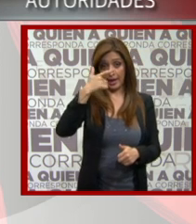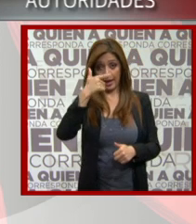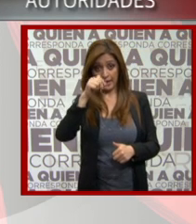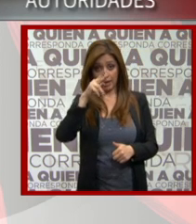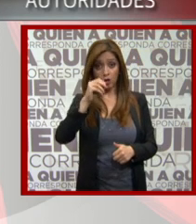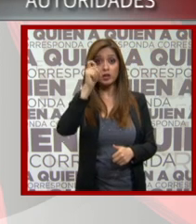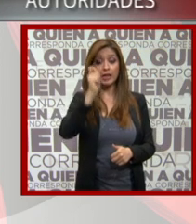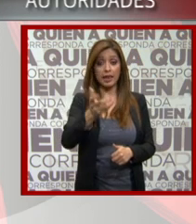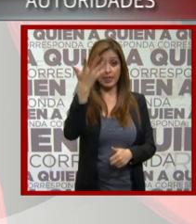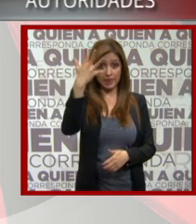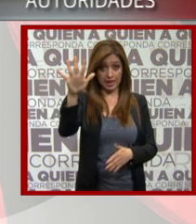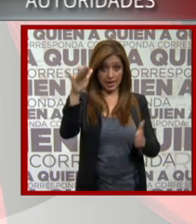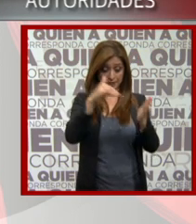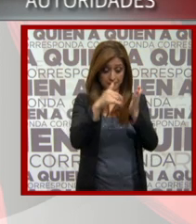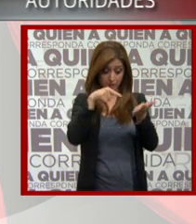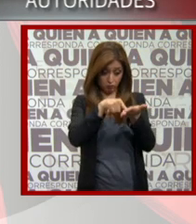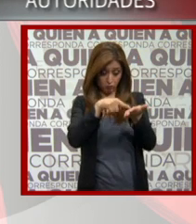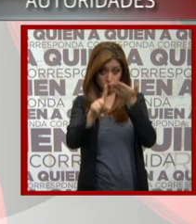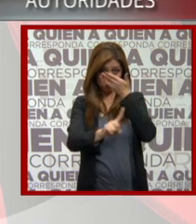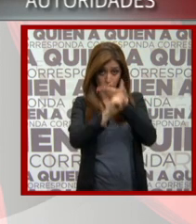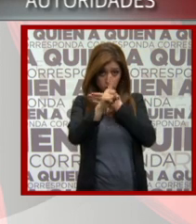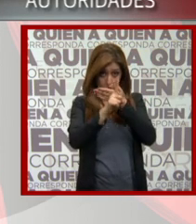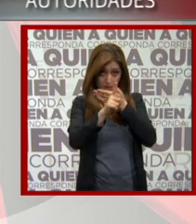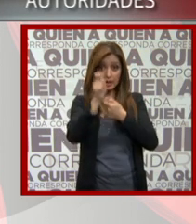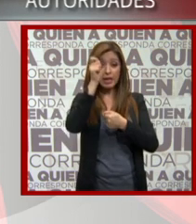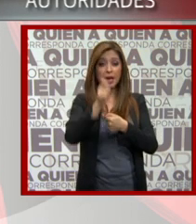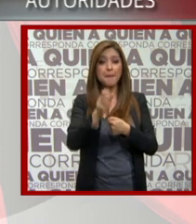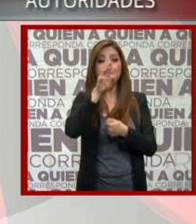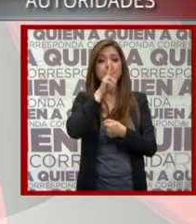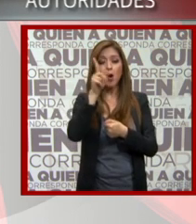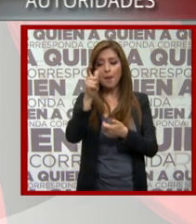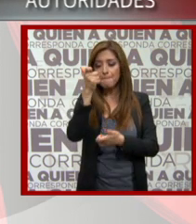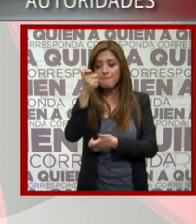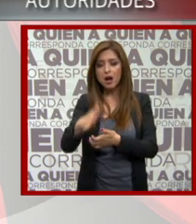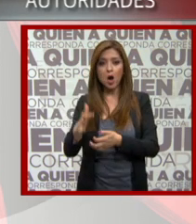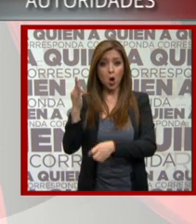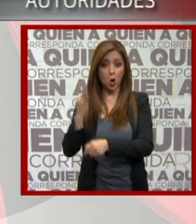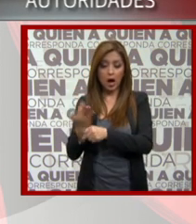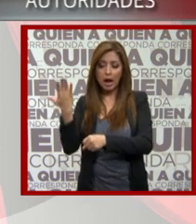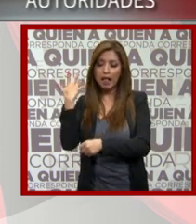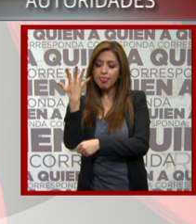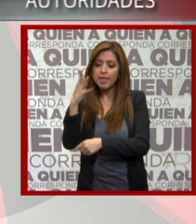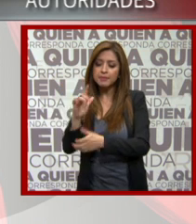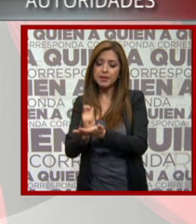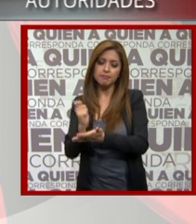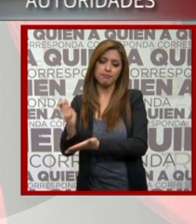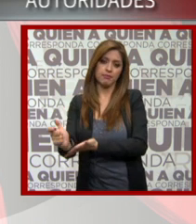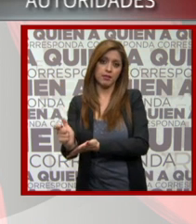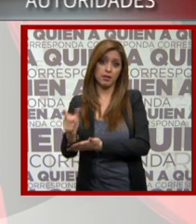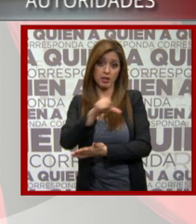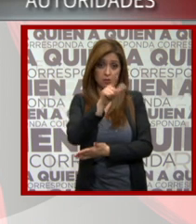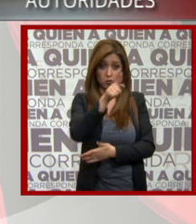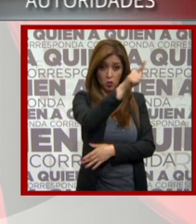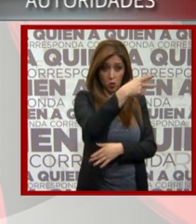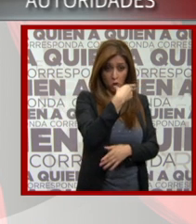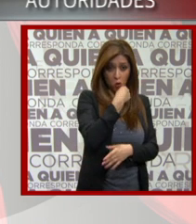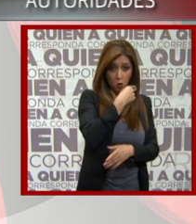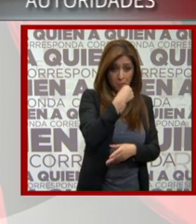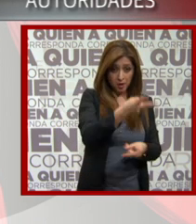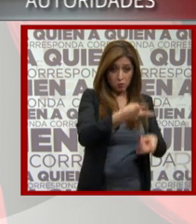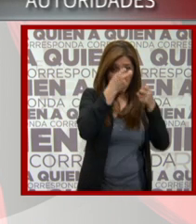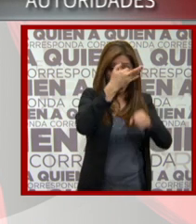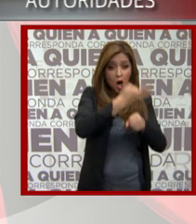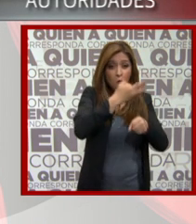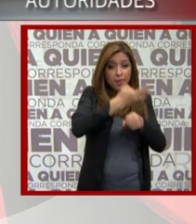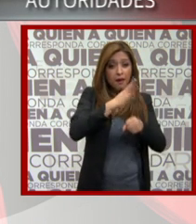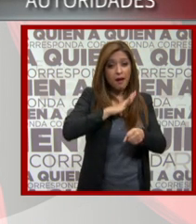de 10,000 pesos, estoy leyendo. Era mucho más barata que la que se te va a armar ahora. Acusan de robo a este hombre que está discapacitado